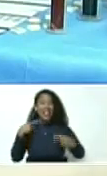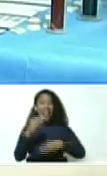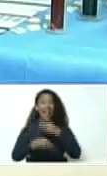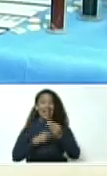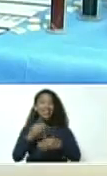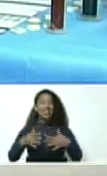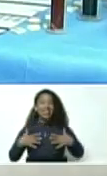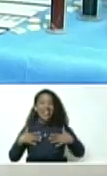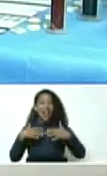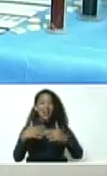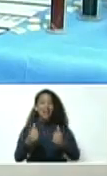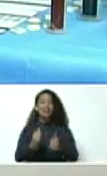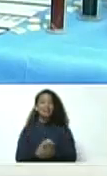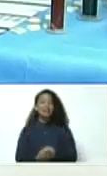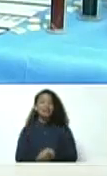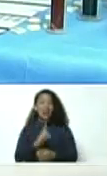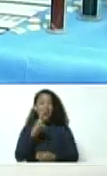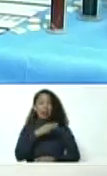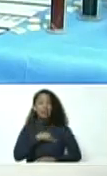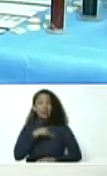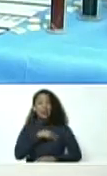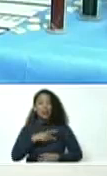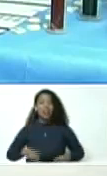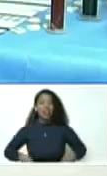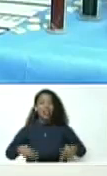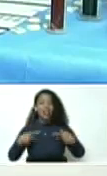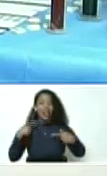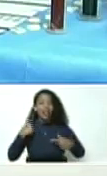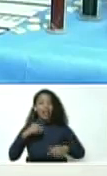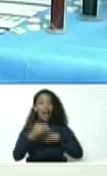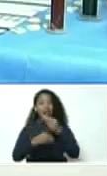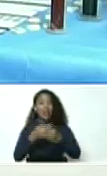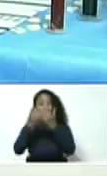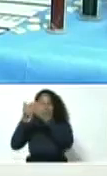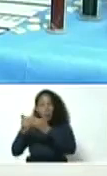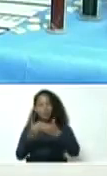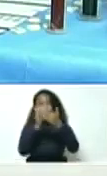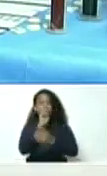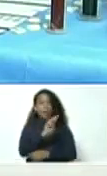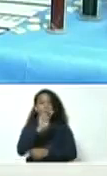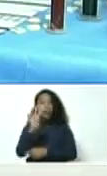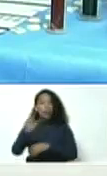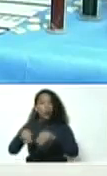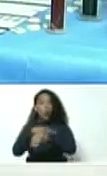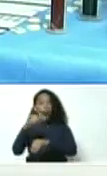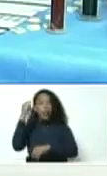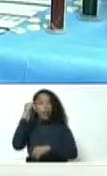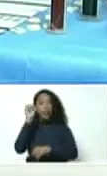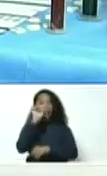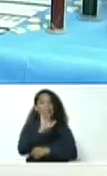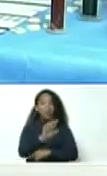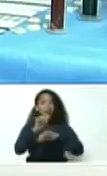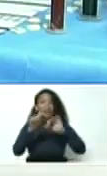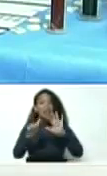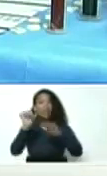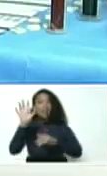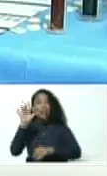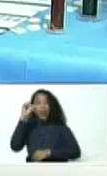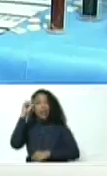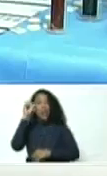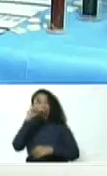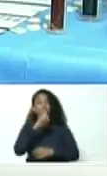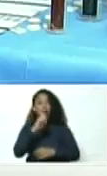salud es una misión de vida. Tiene que estar estudiando las 24 horas del día, de los 365 días del año, de